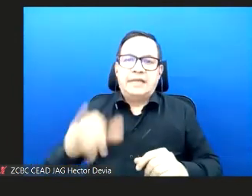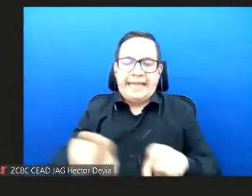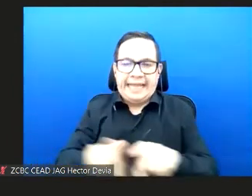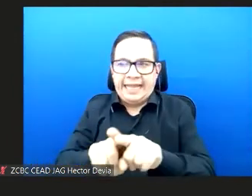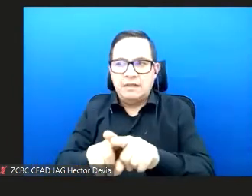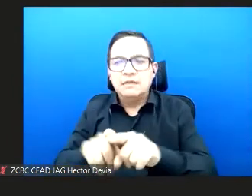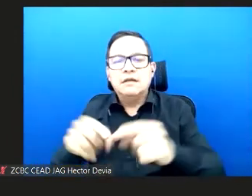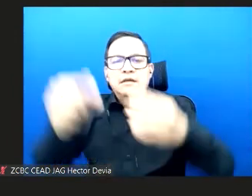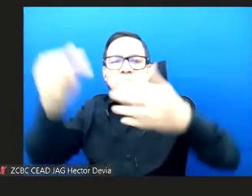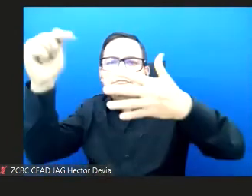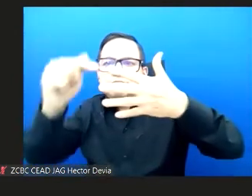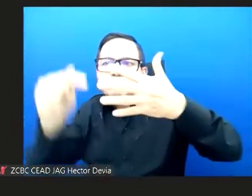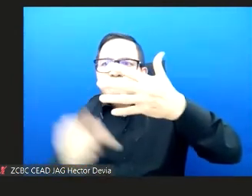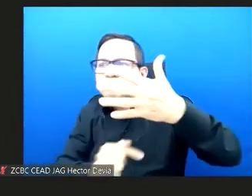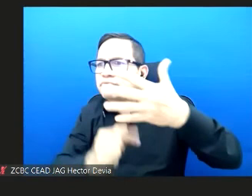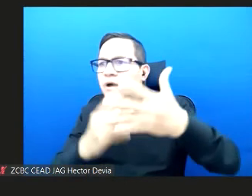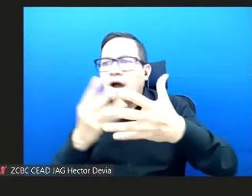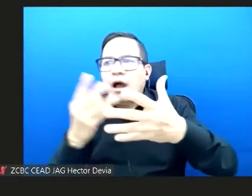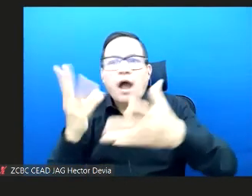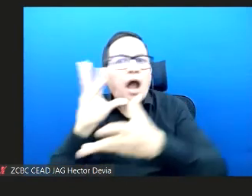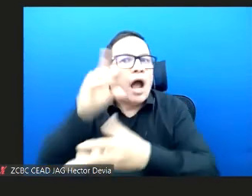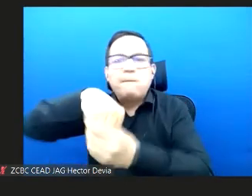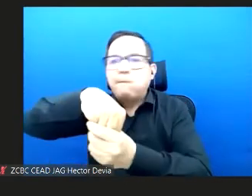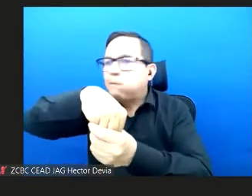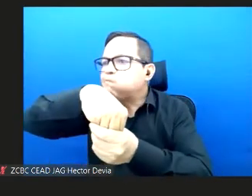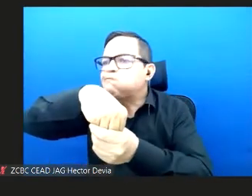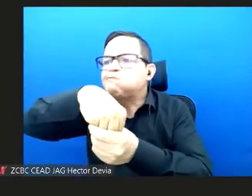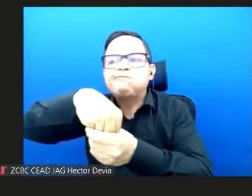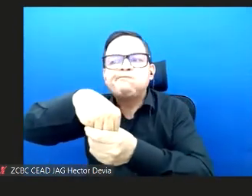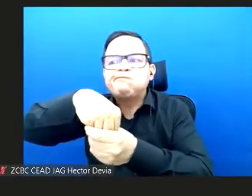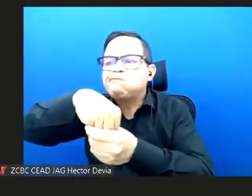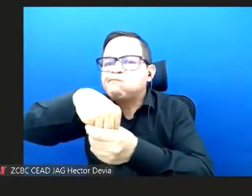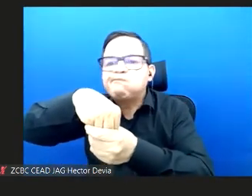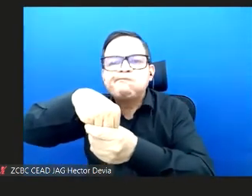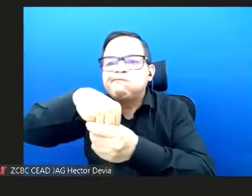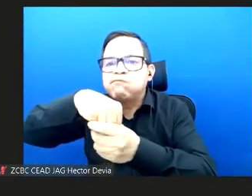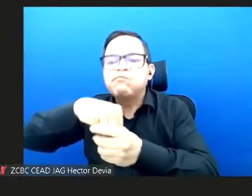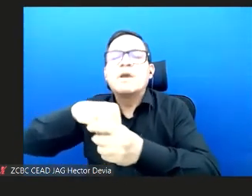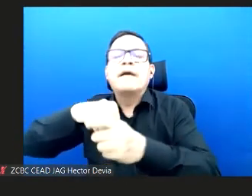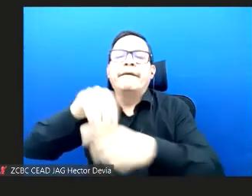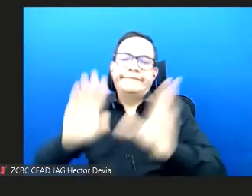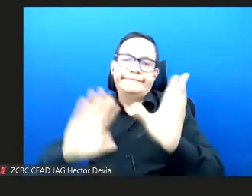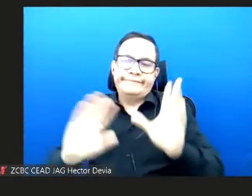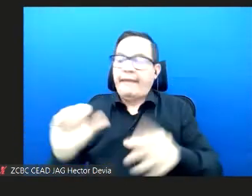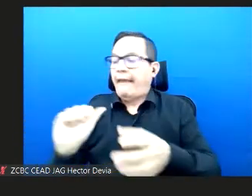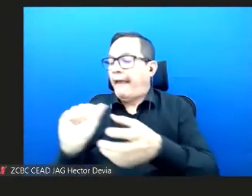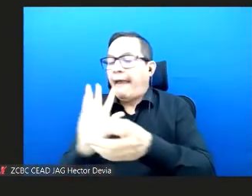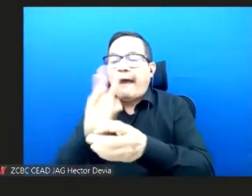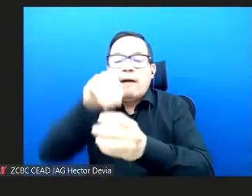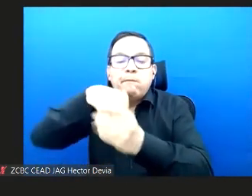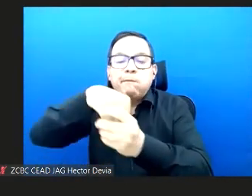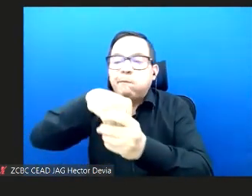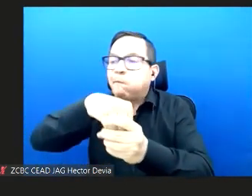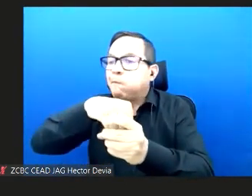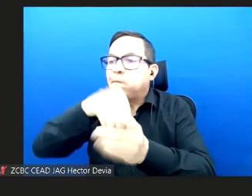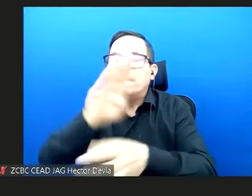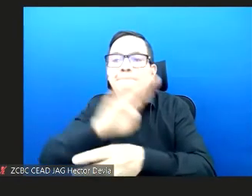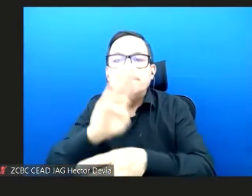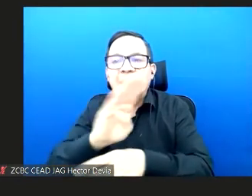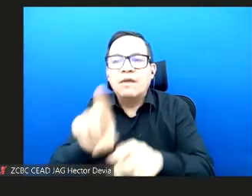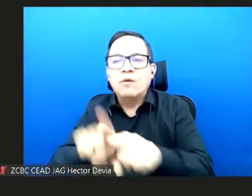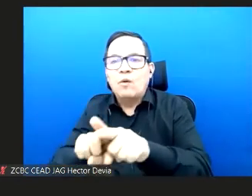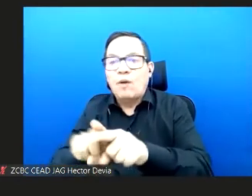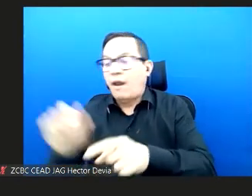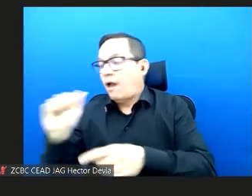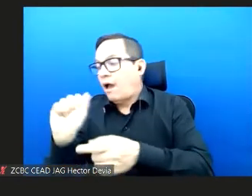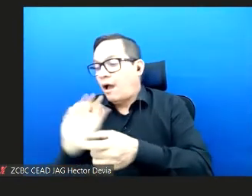elementos que no pertenecen, ¿sí? Entonces, decimos que A no es un subconjunto de B o no está contenido